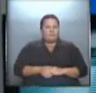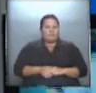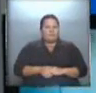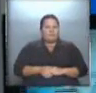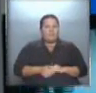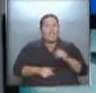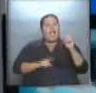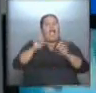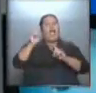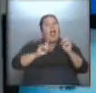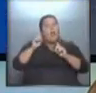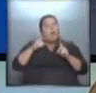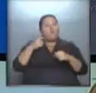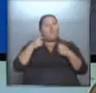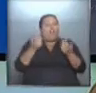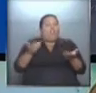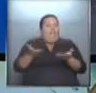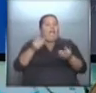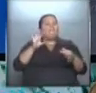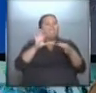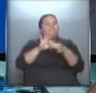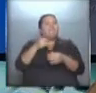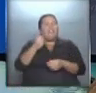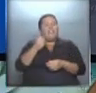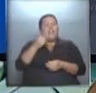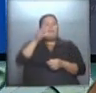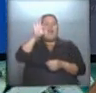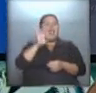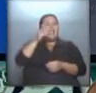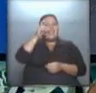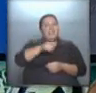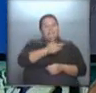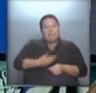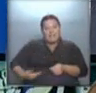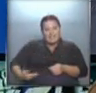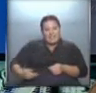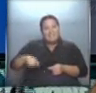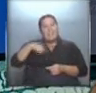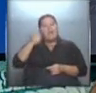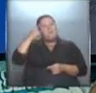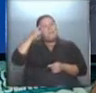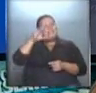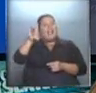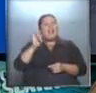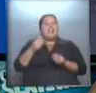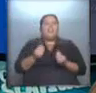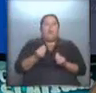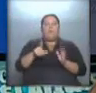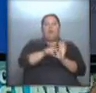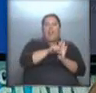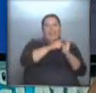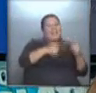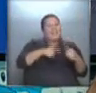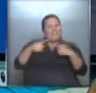Y hay algunas motivaciones que son mucho más vinculantes a la hora de elegir presidente que tienen otra incidencia a la hora de elegir